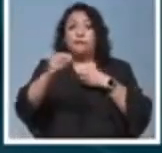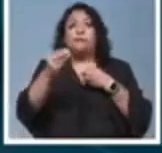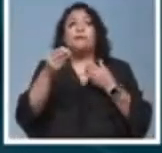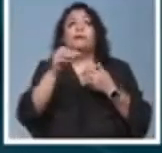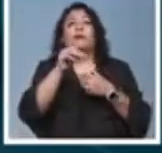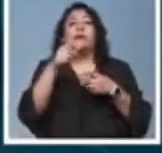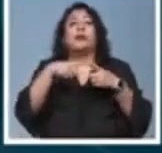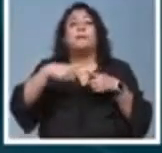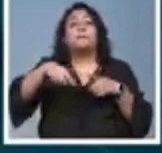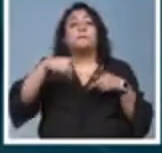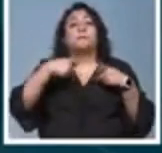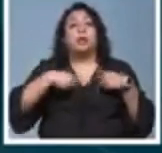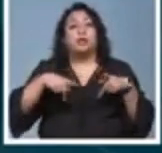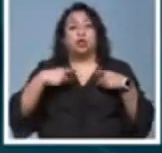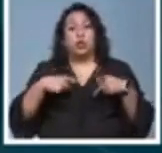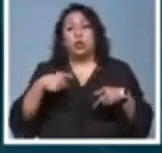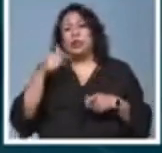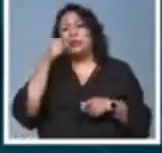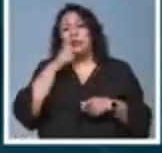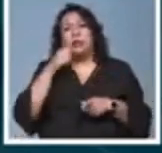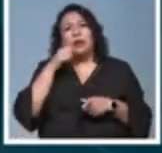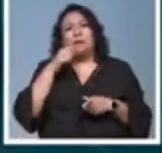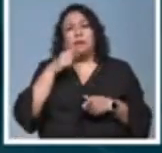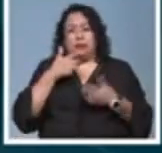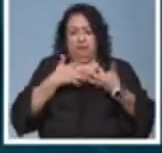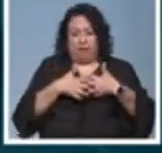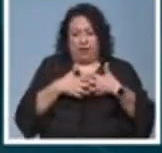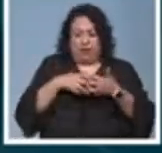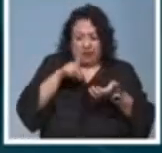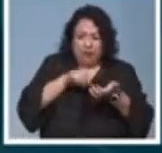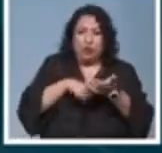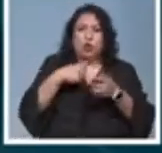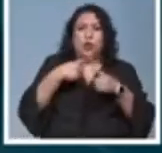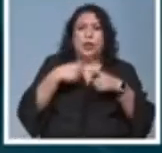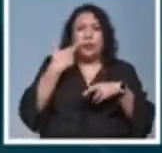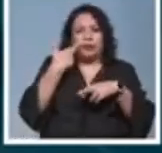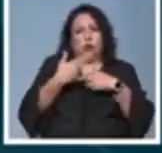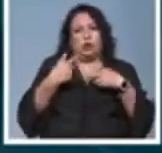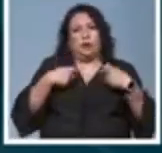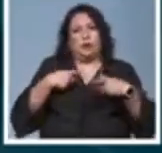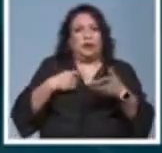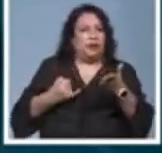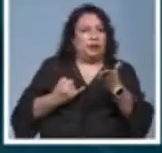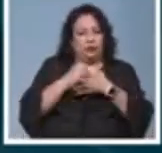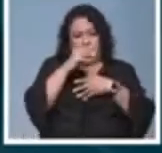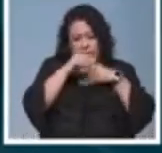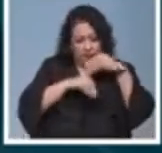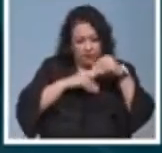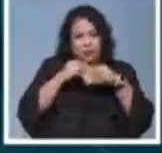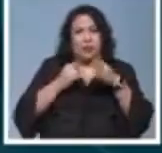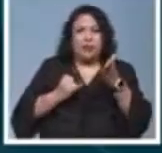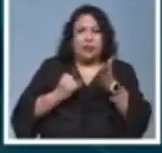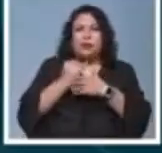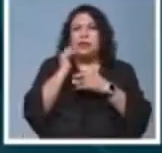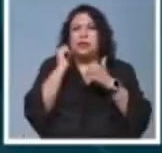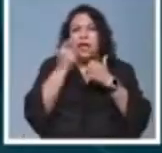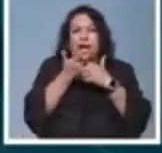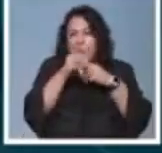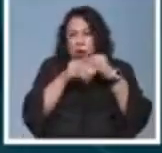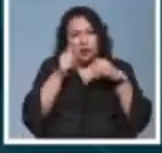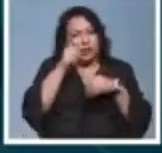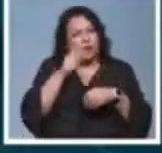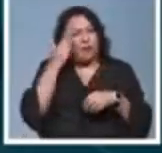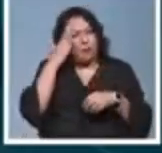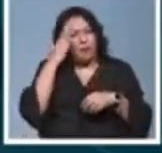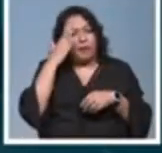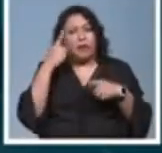agencia a las personas. Siempre detrás de una máquina hay una persona que decide una programación, que define un algoritmo.